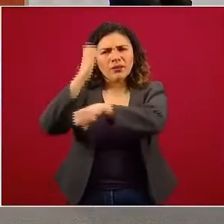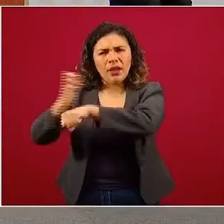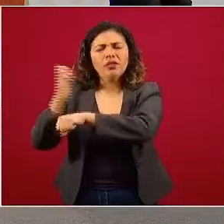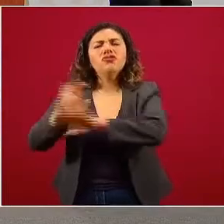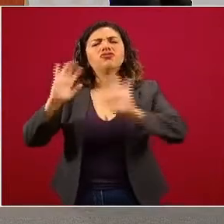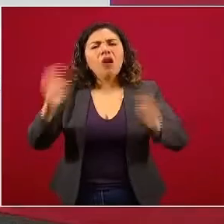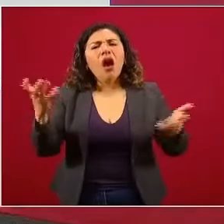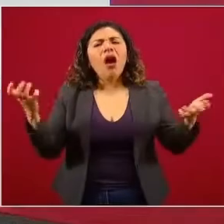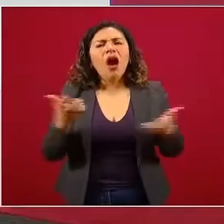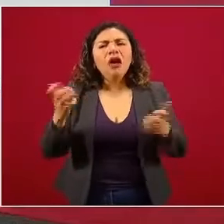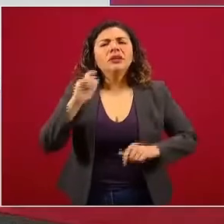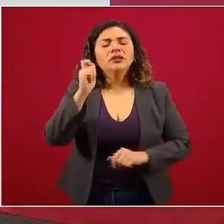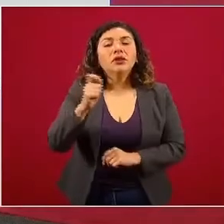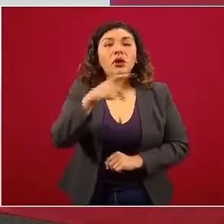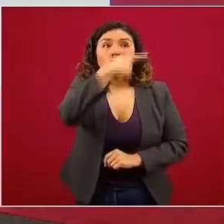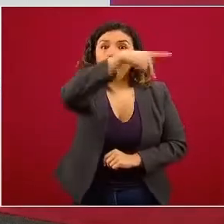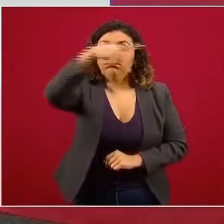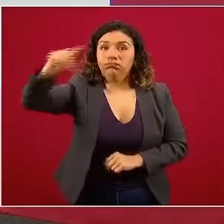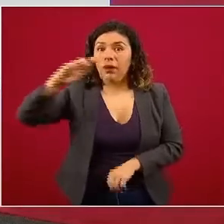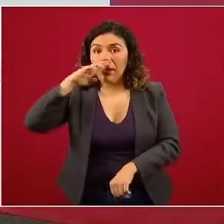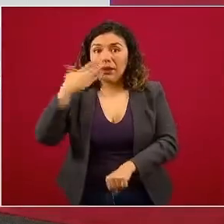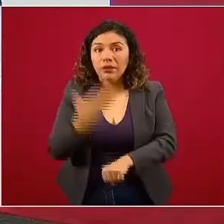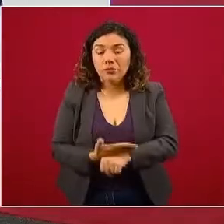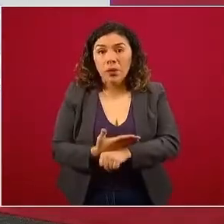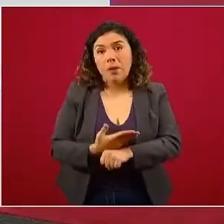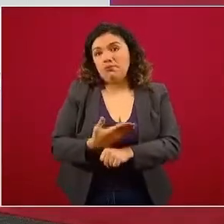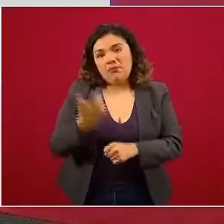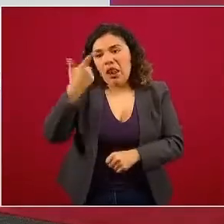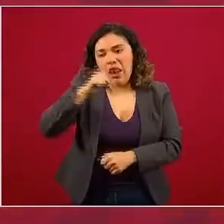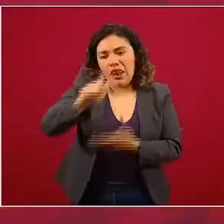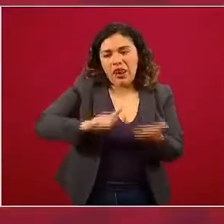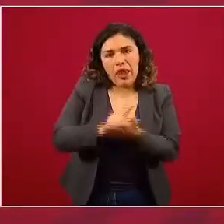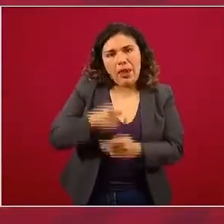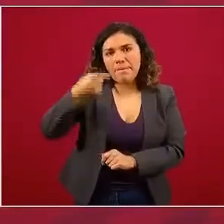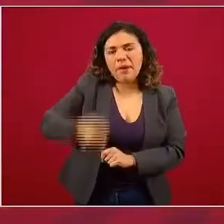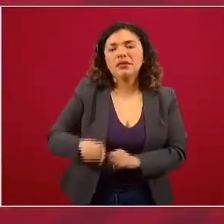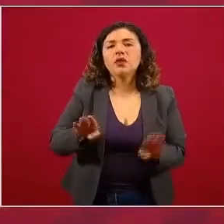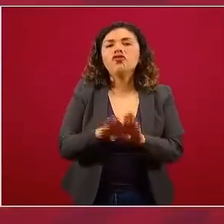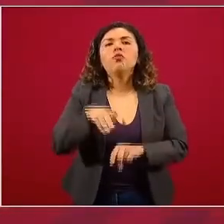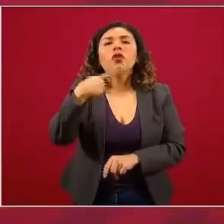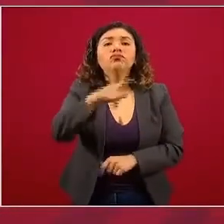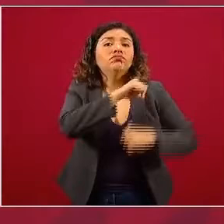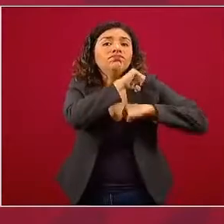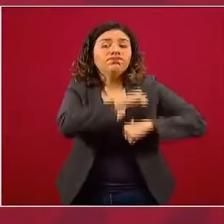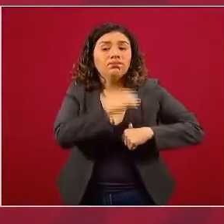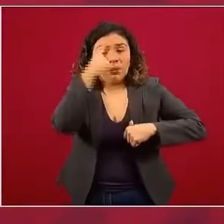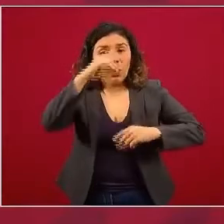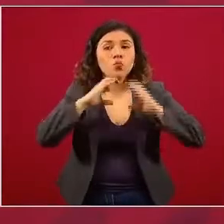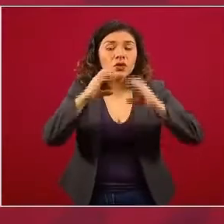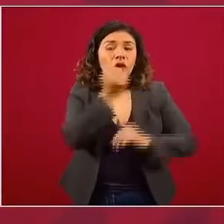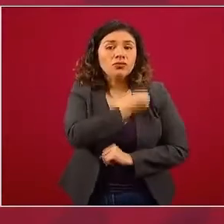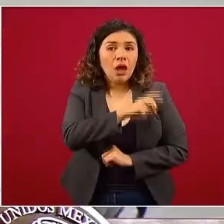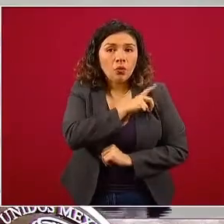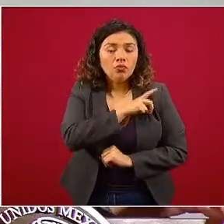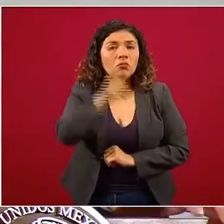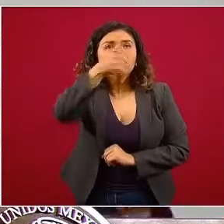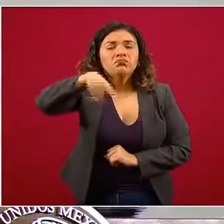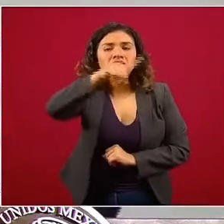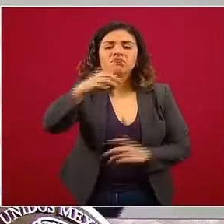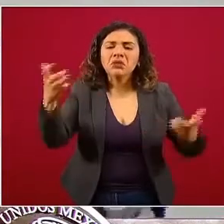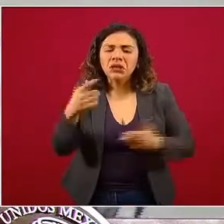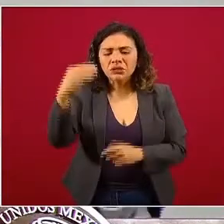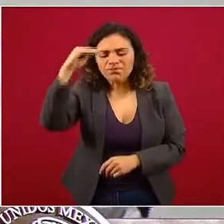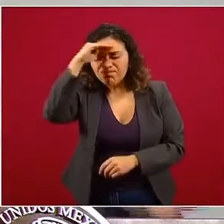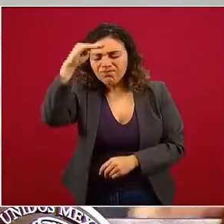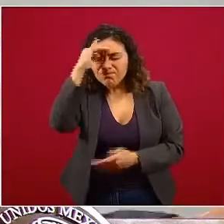han ejercido lo que es su responsabilidad por ley como autoridades sanitarias y han ido